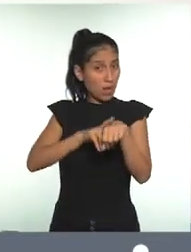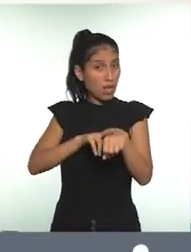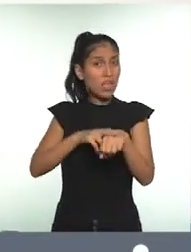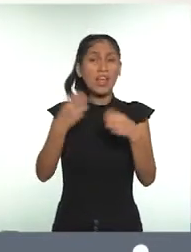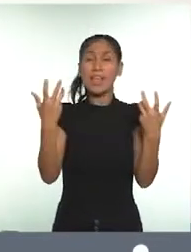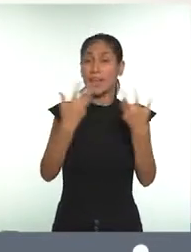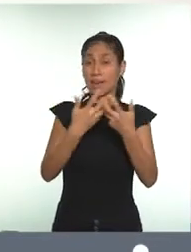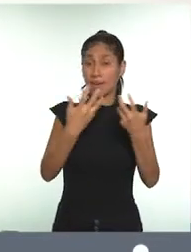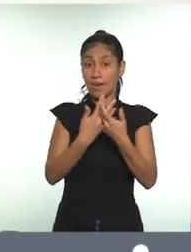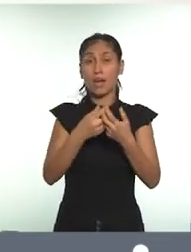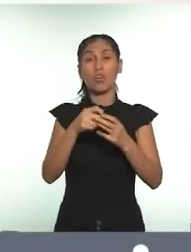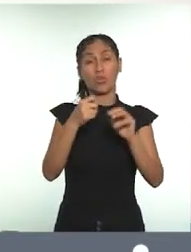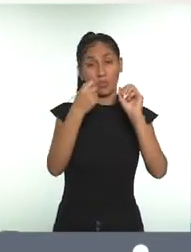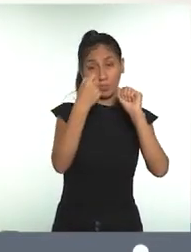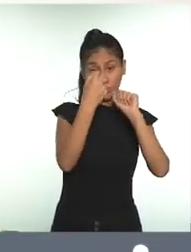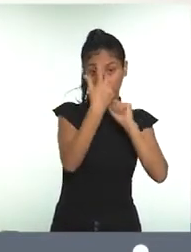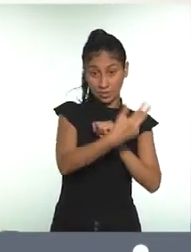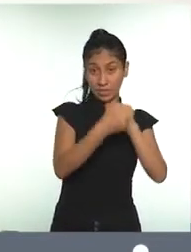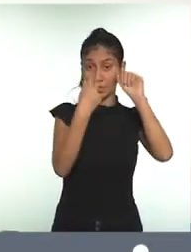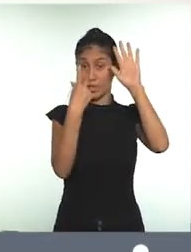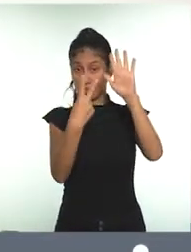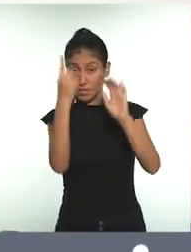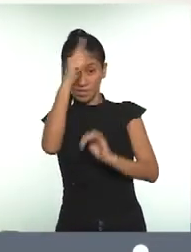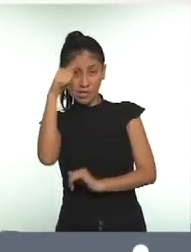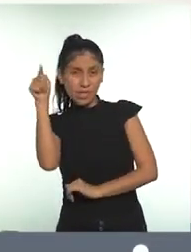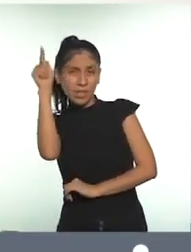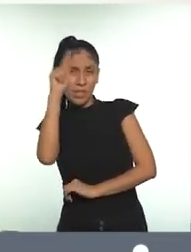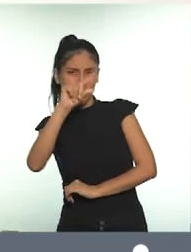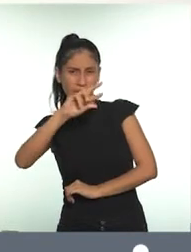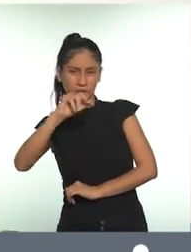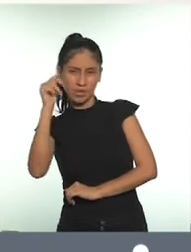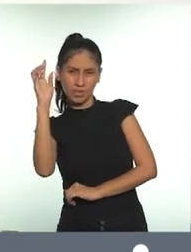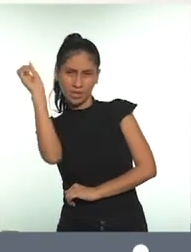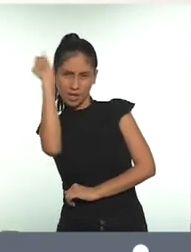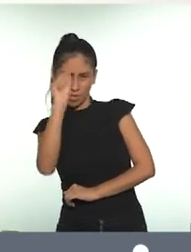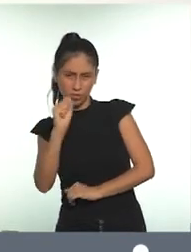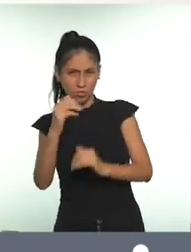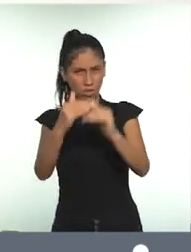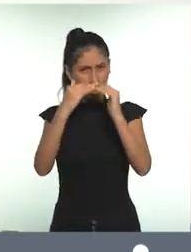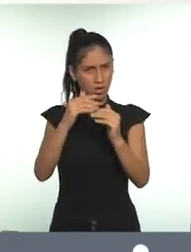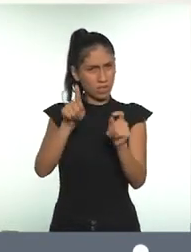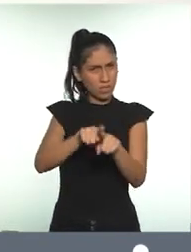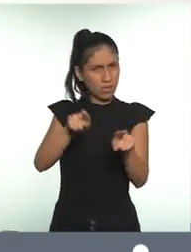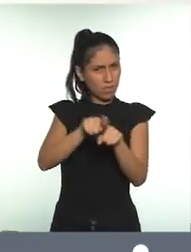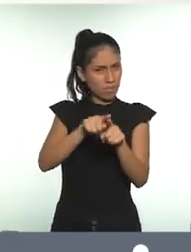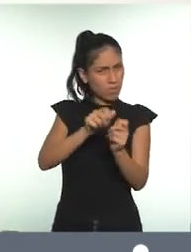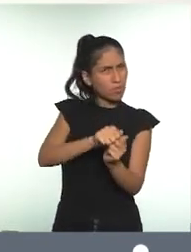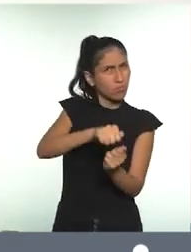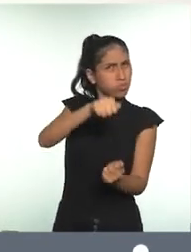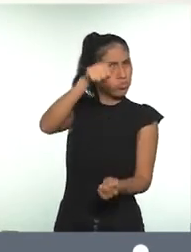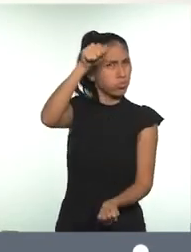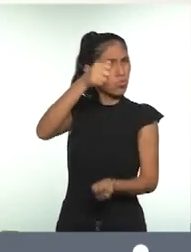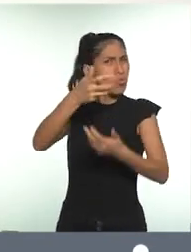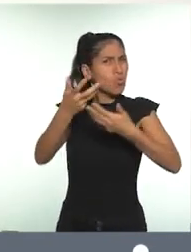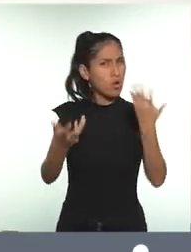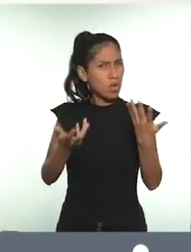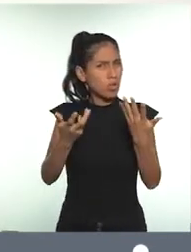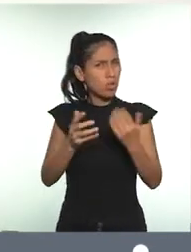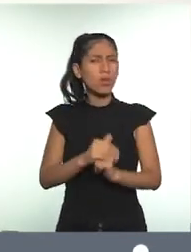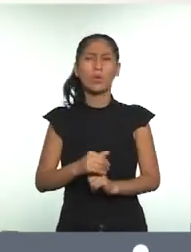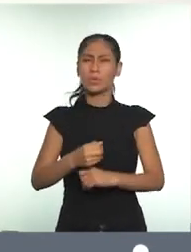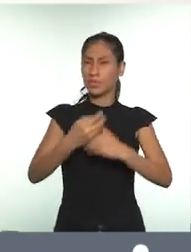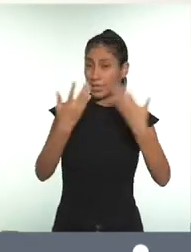de 37 grados centígrados. Y el instrumento en el que podemos medir nuestra temperatura corporal